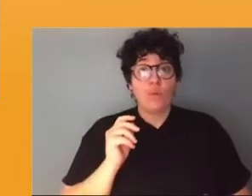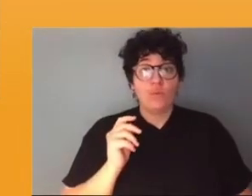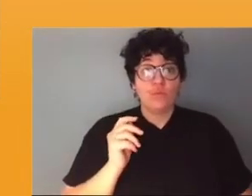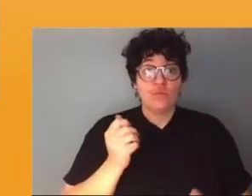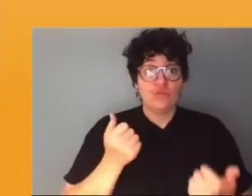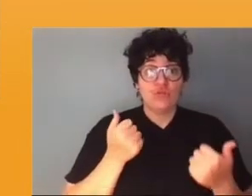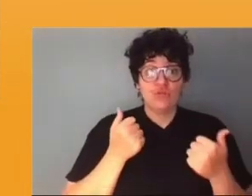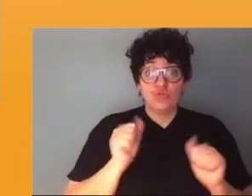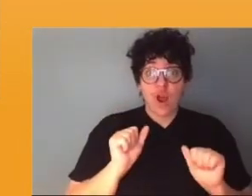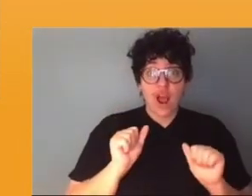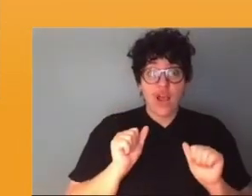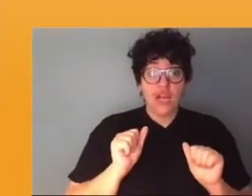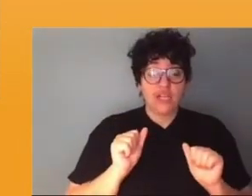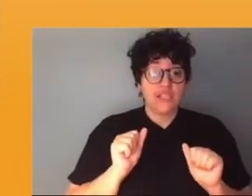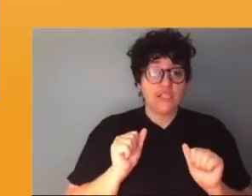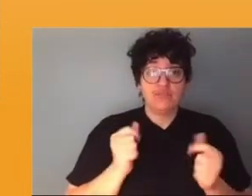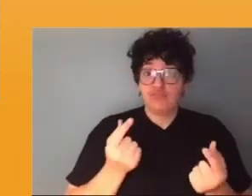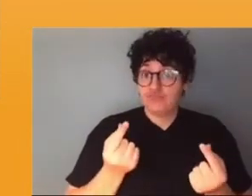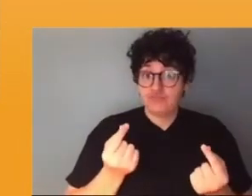es, sin hablar,